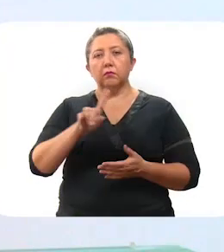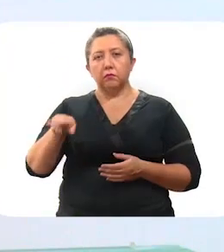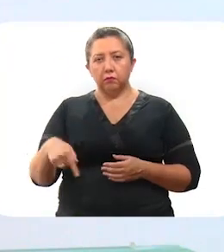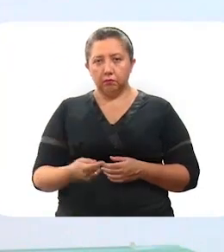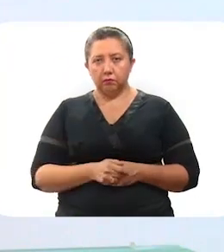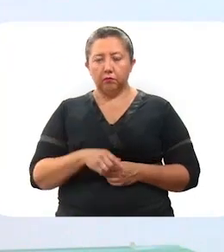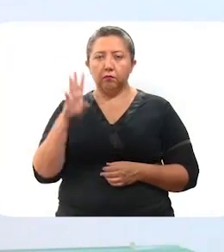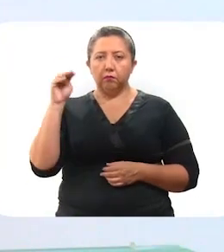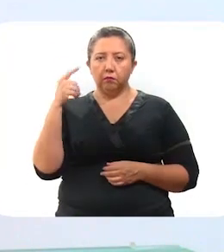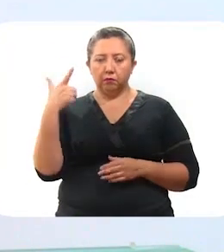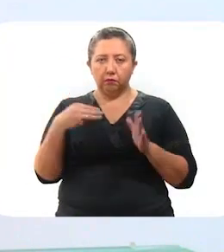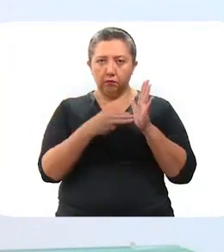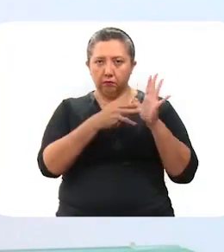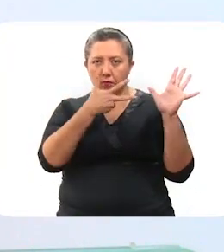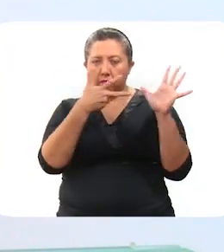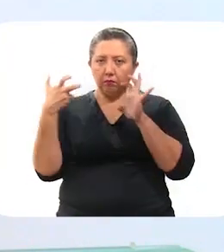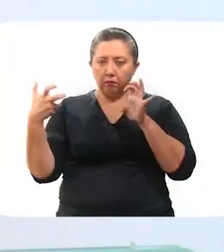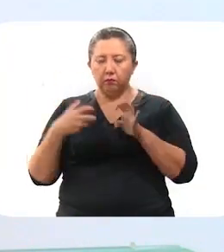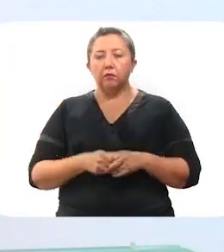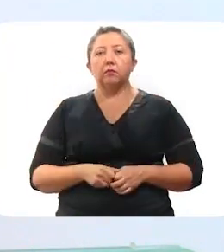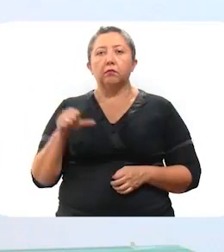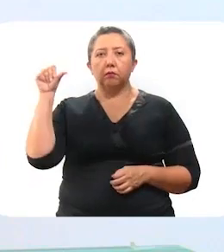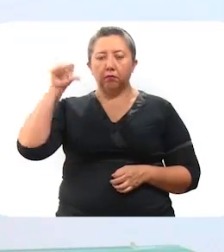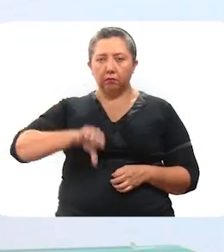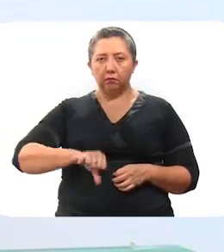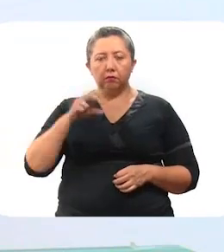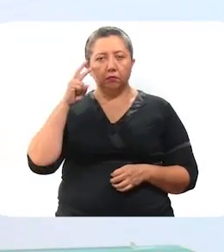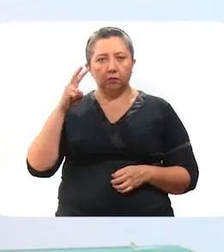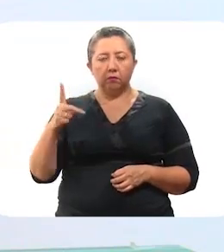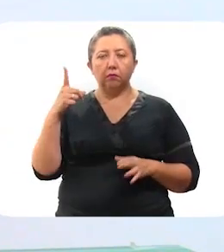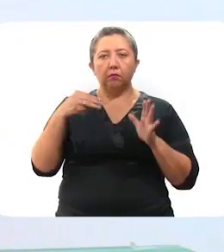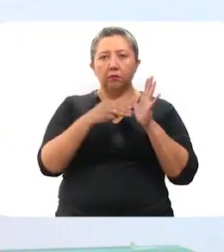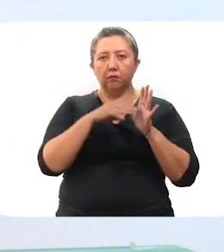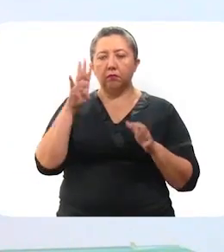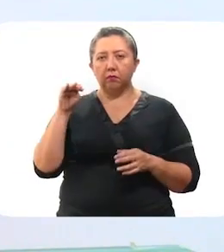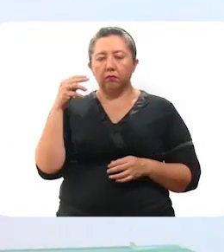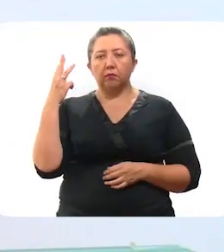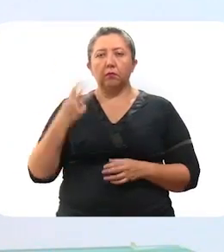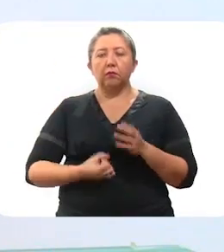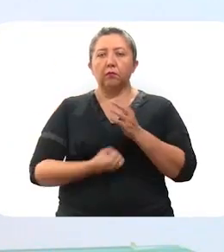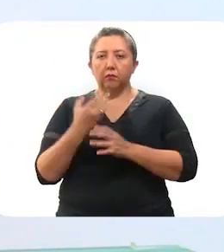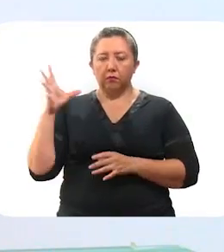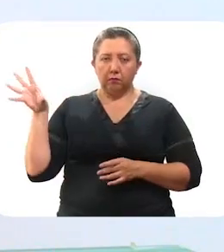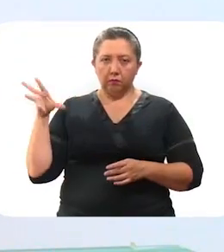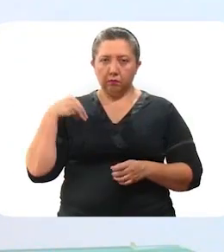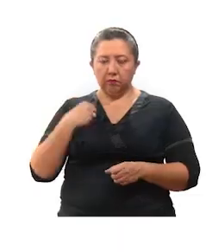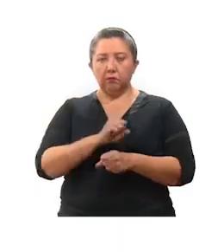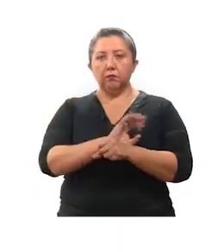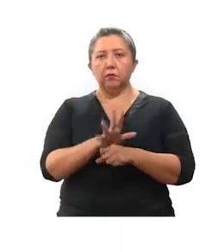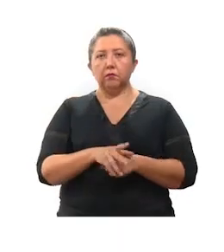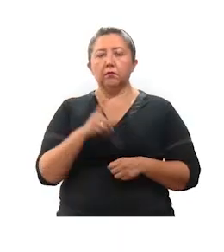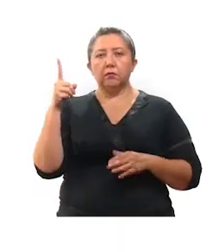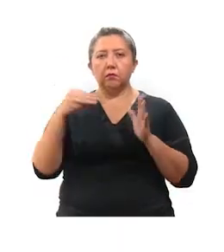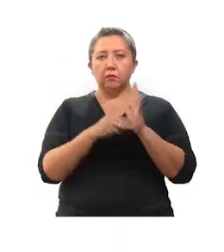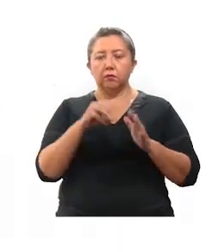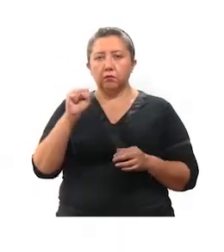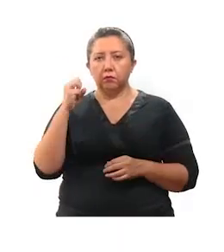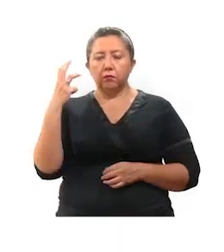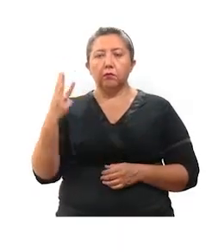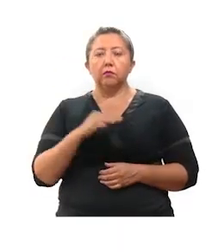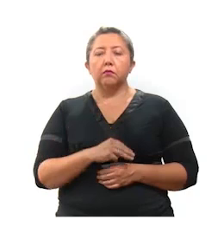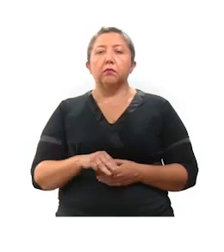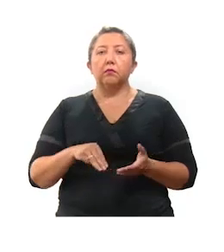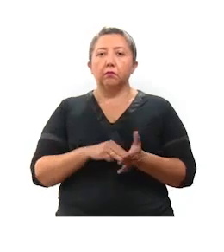que es 97.800. Hoy se detectaron 1.093 nuevos contagios de coronavirus, 1.063 en